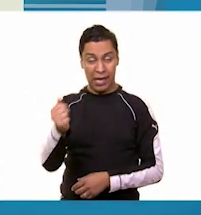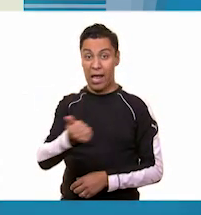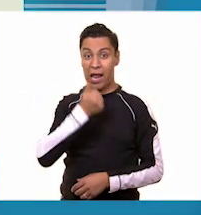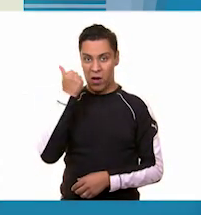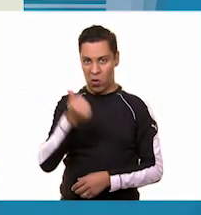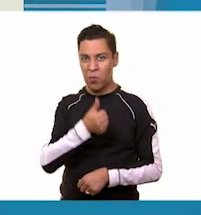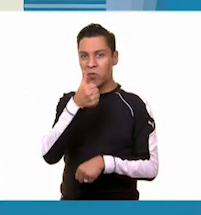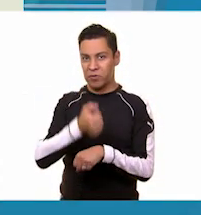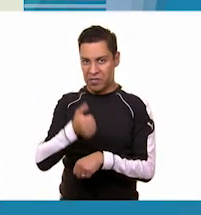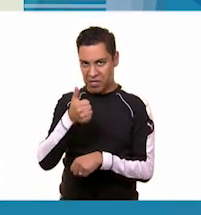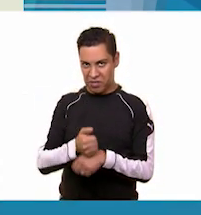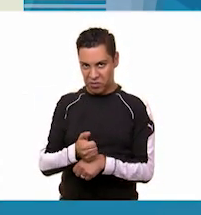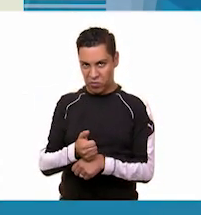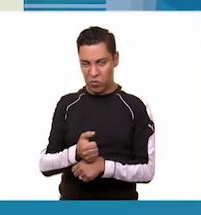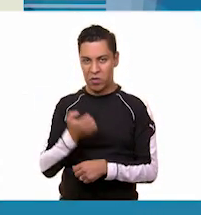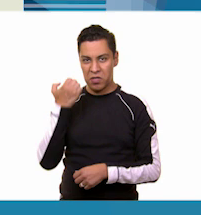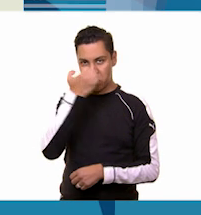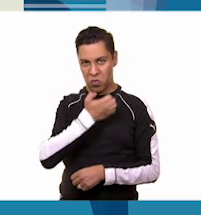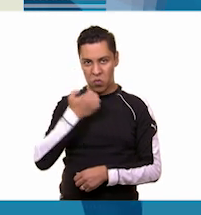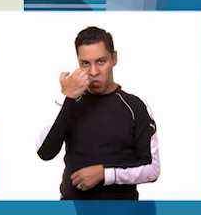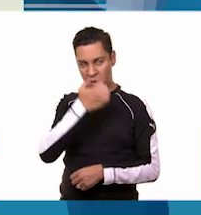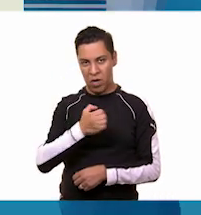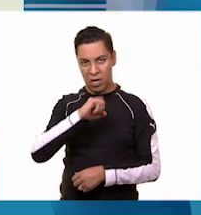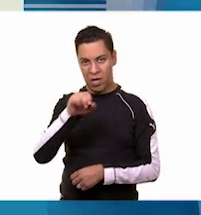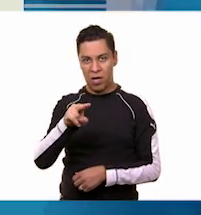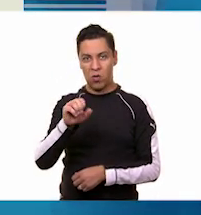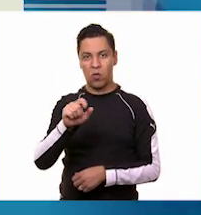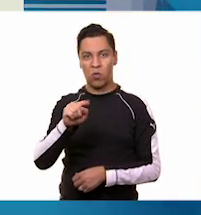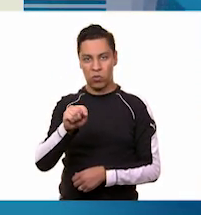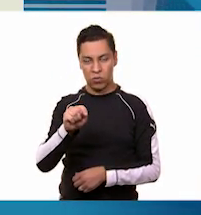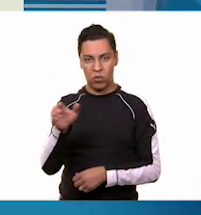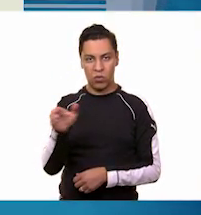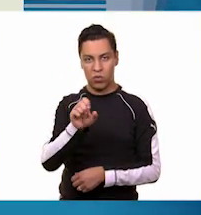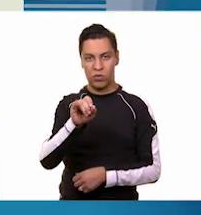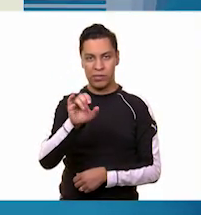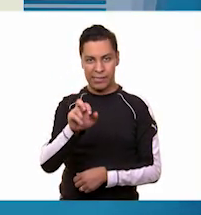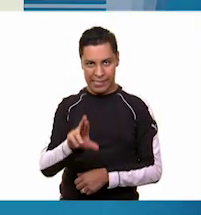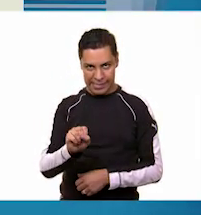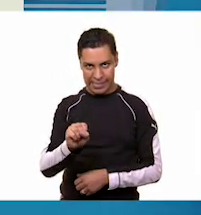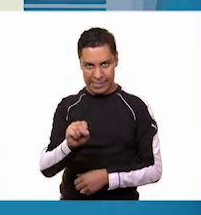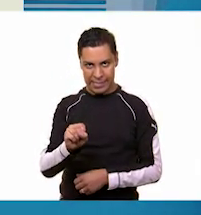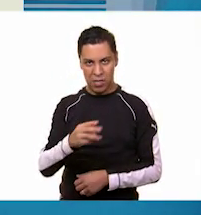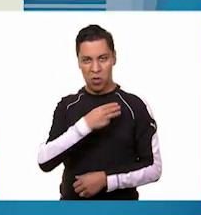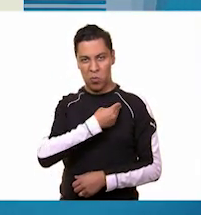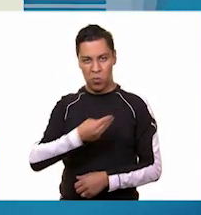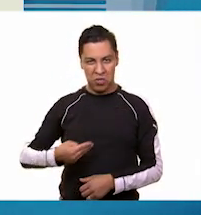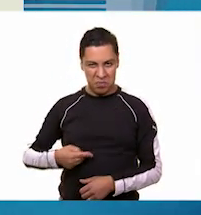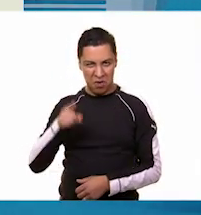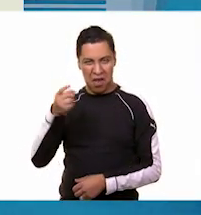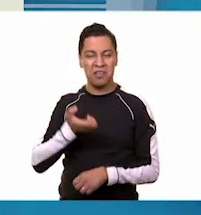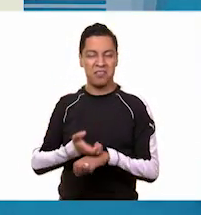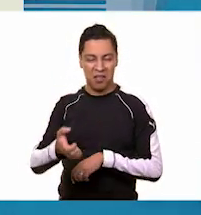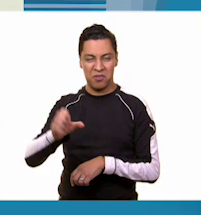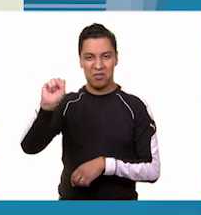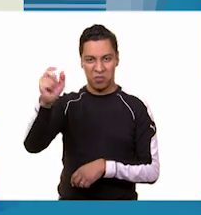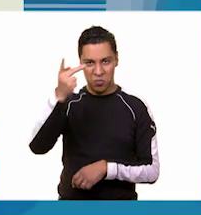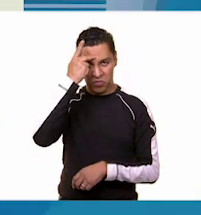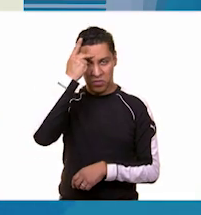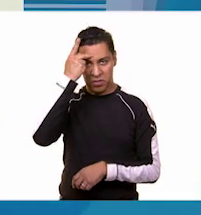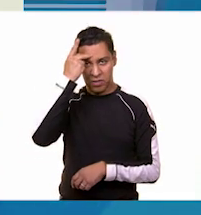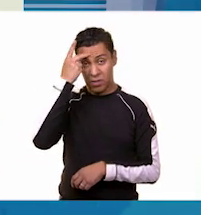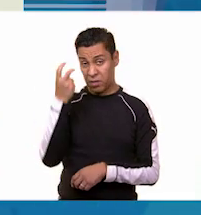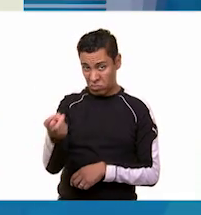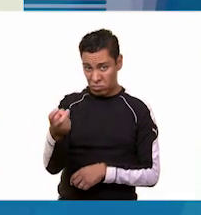de sexto de primaria de la Escuela Justo Sierra de San Luis Potosí. ¿Sí es eso, maestro? Sí, pero